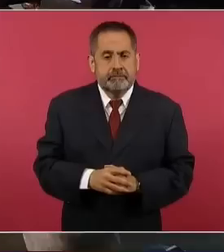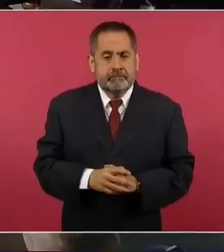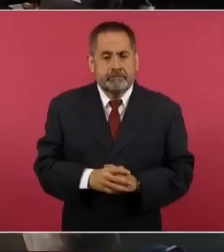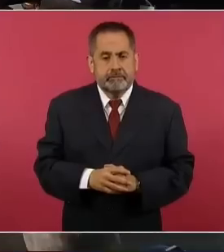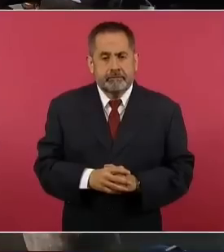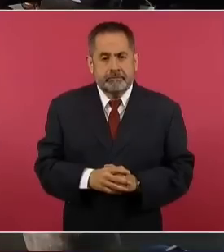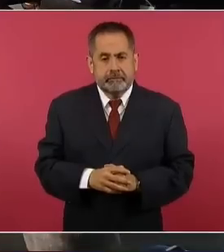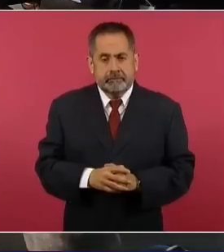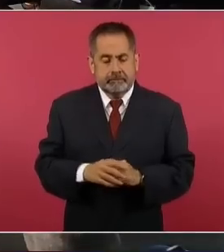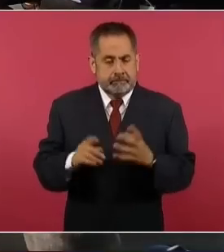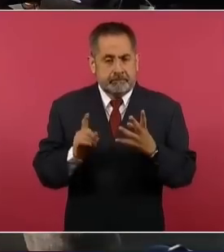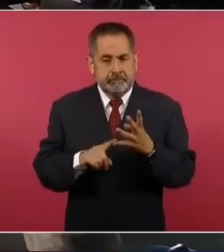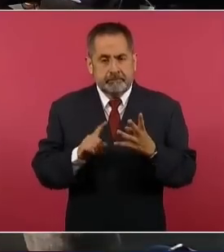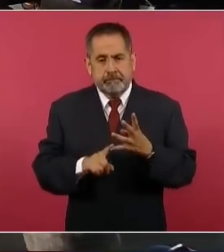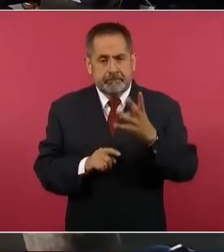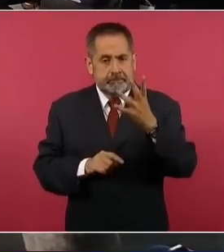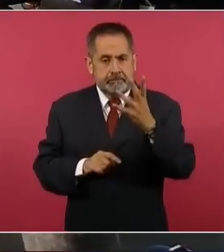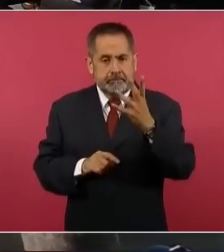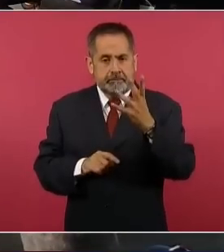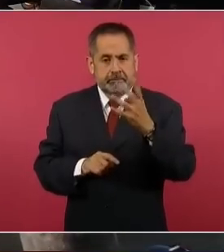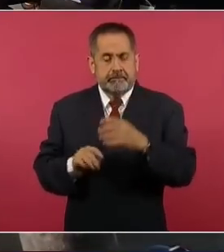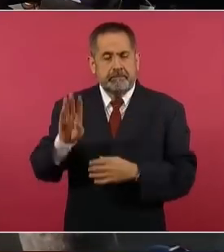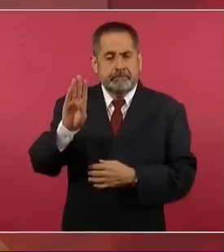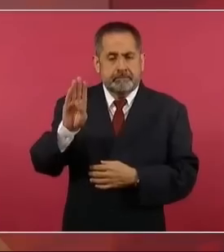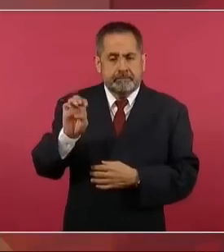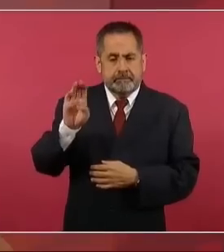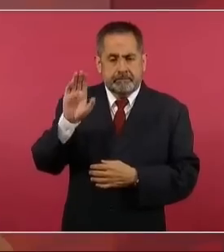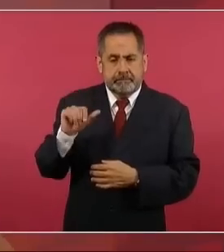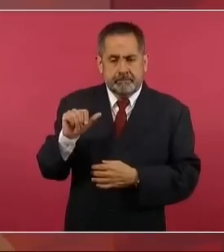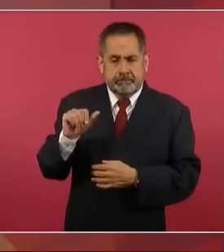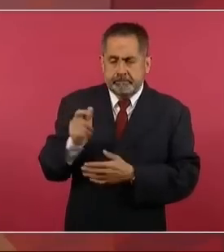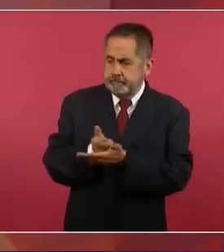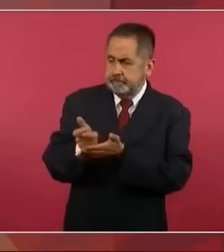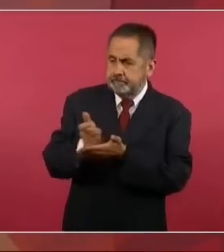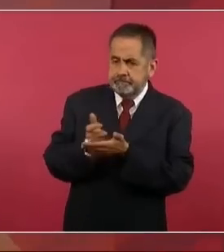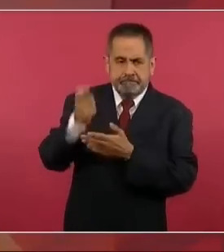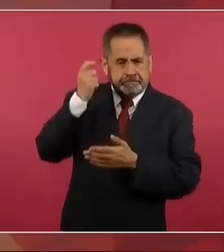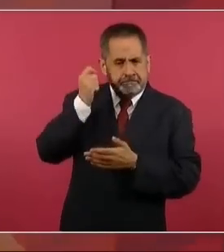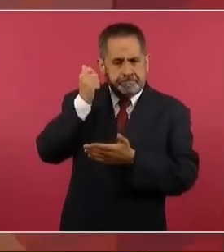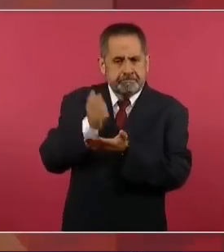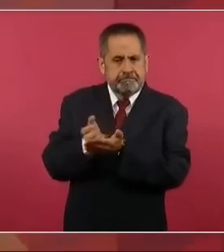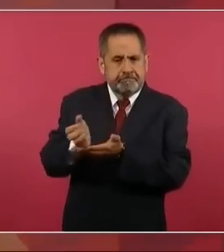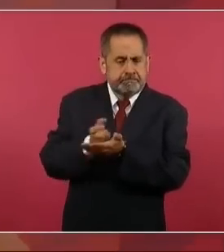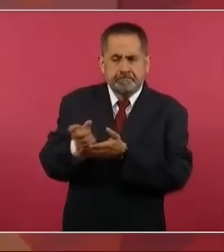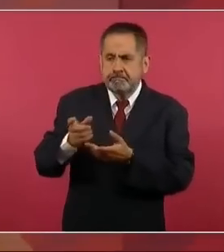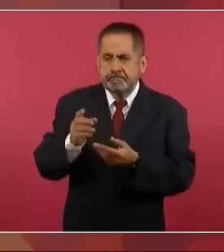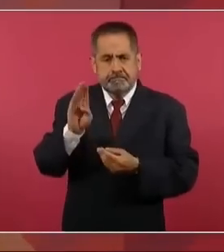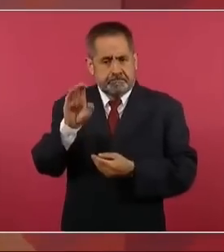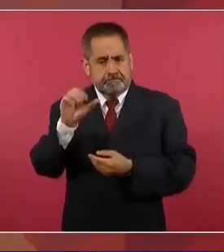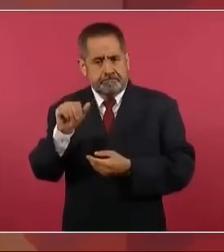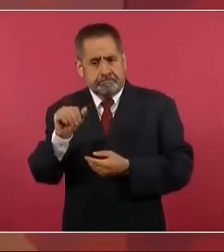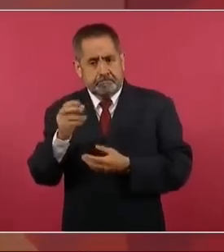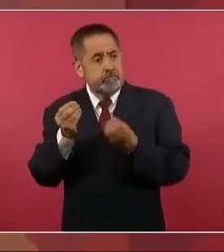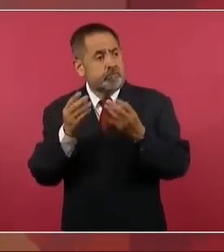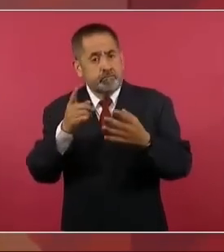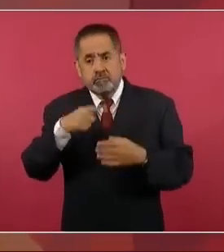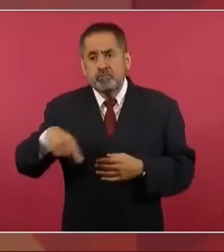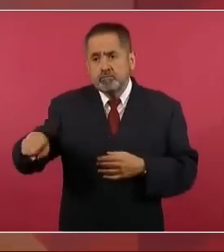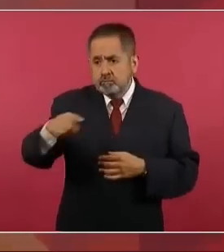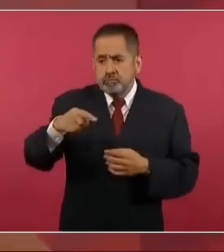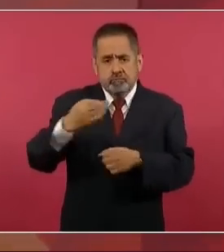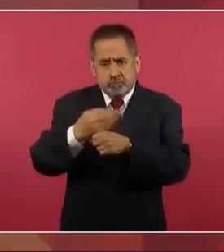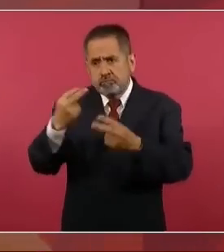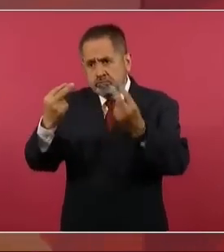punto 4, las becas. Muchos de los que estamos aquí, de los que nos están